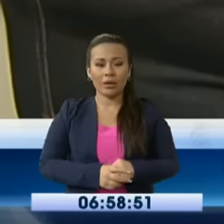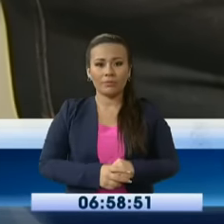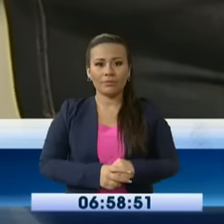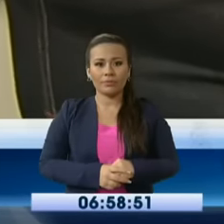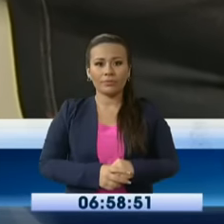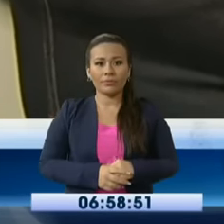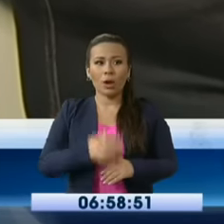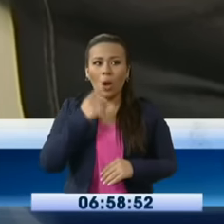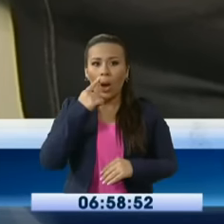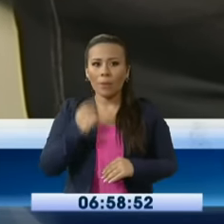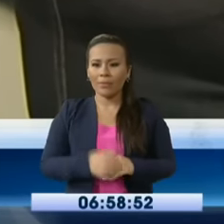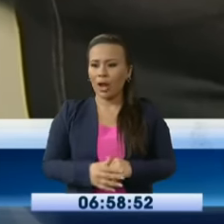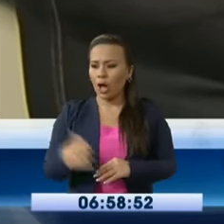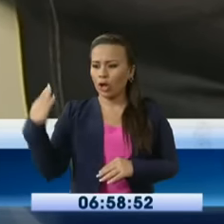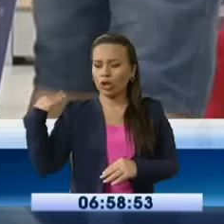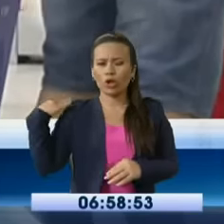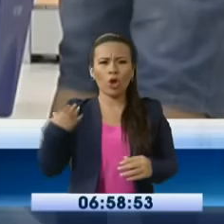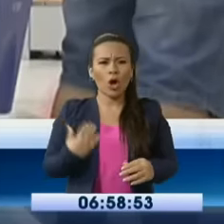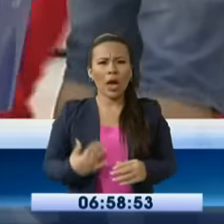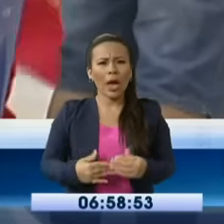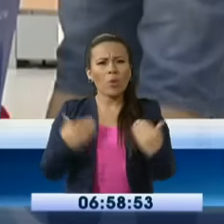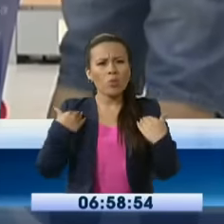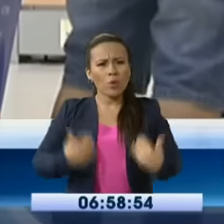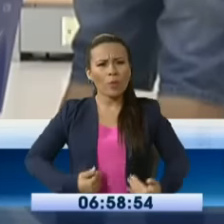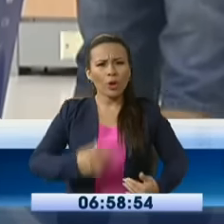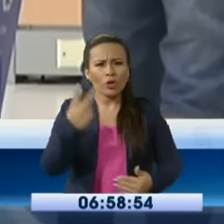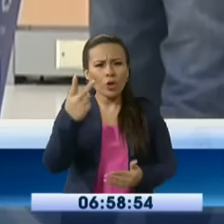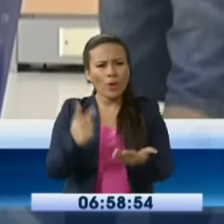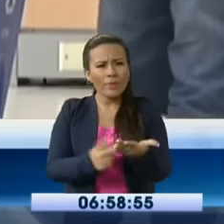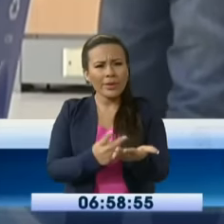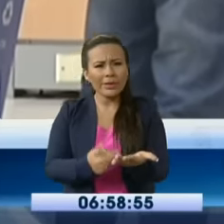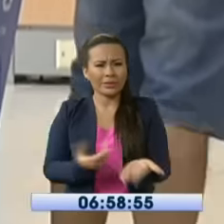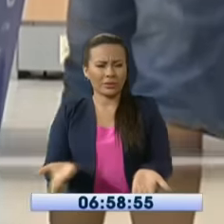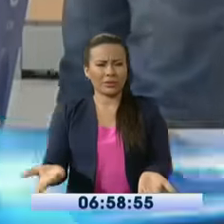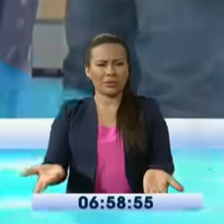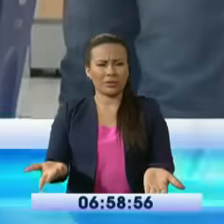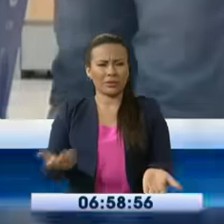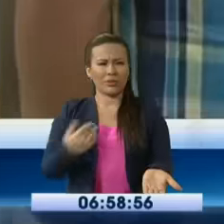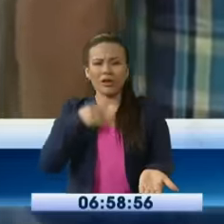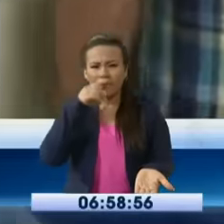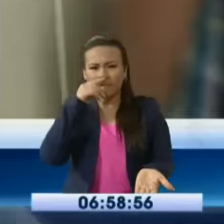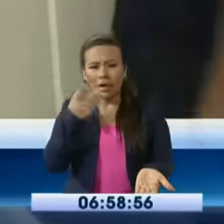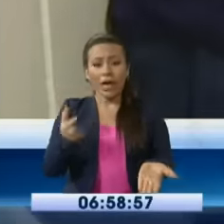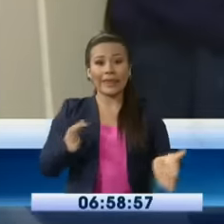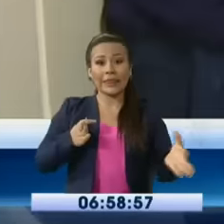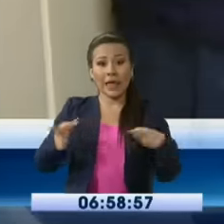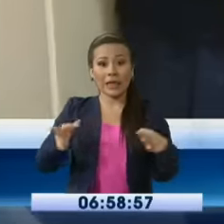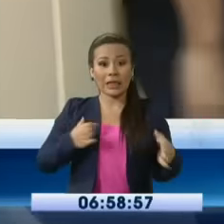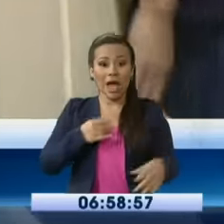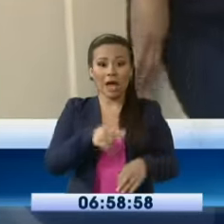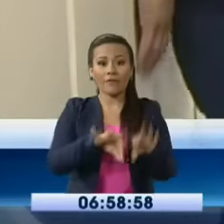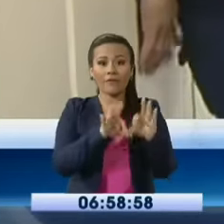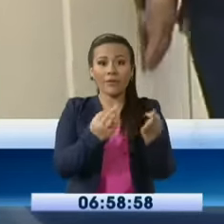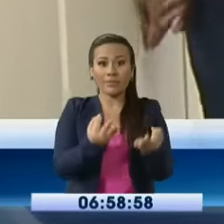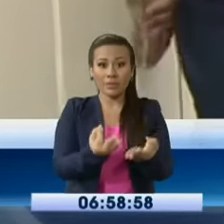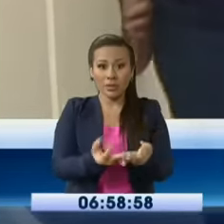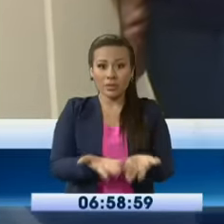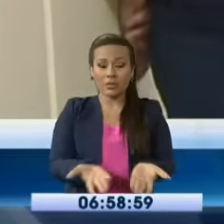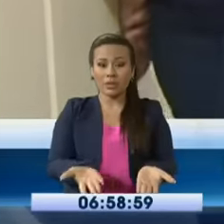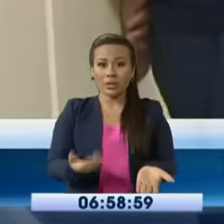se pone a apuntar a mi hijo por atrás dos veces. Sucedió en Pascuales, en la despensa de un familiar del acusado. Son